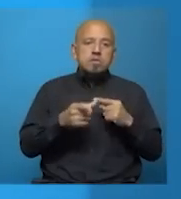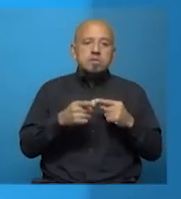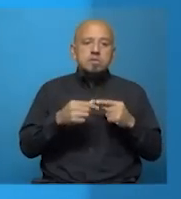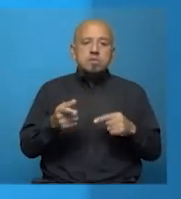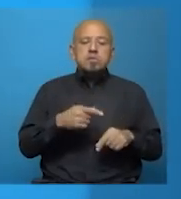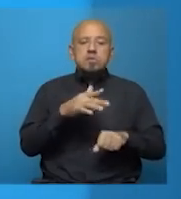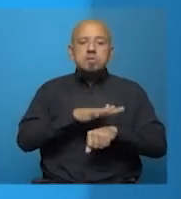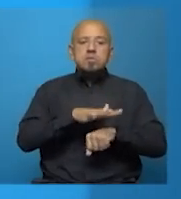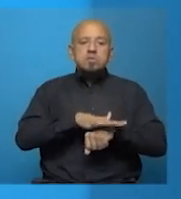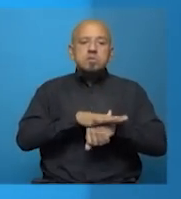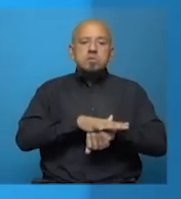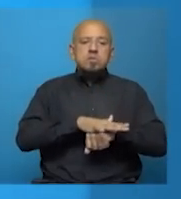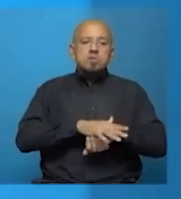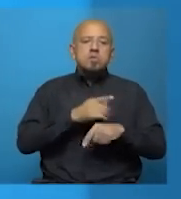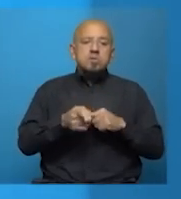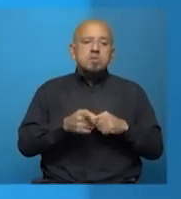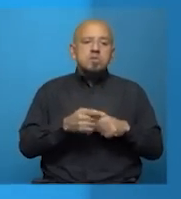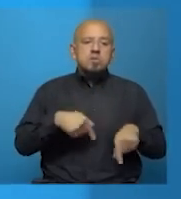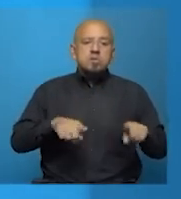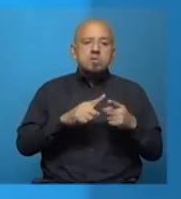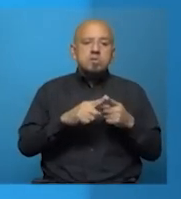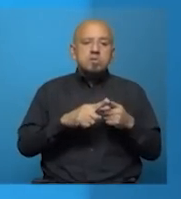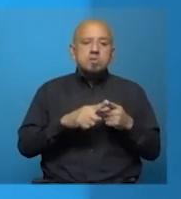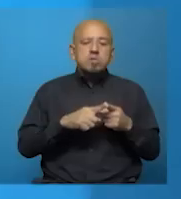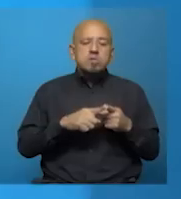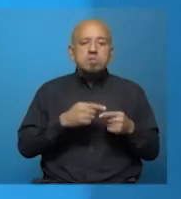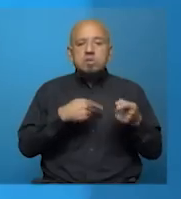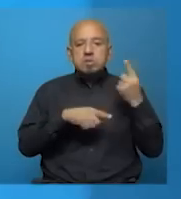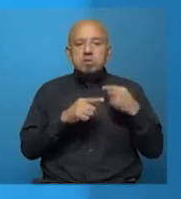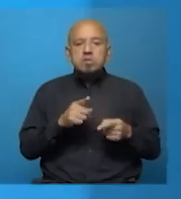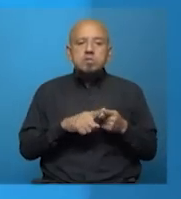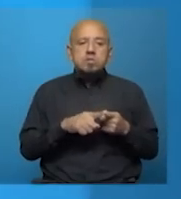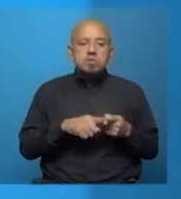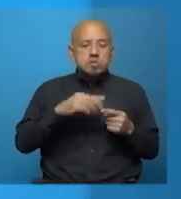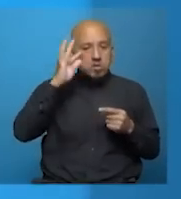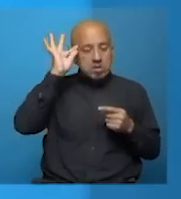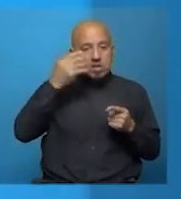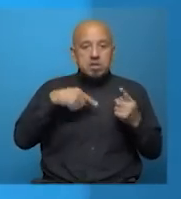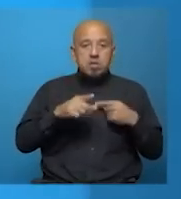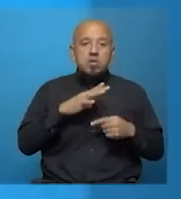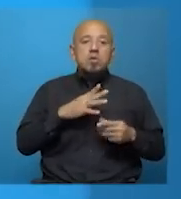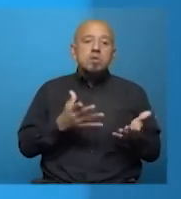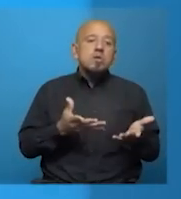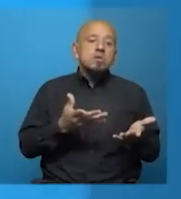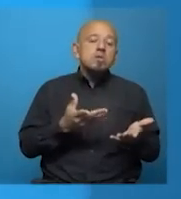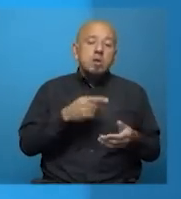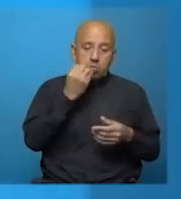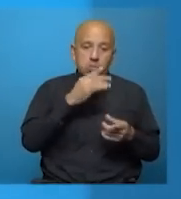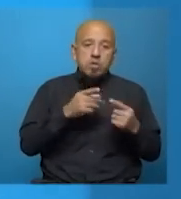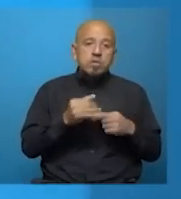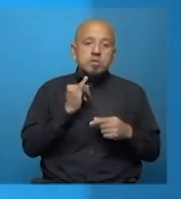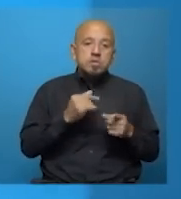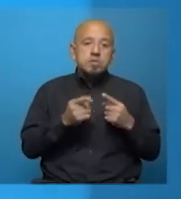mismo momento del ciclo electoral pasado. Creo que es una buena señal,